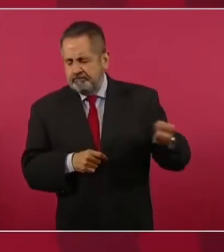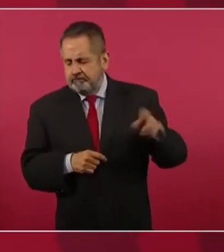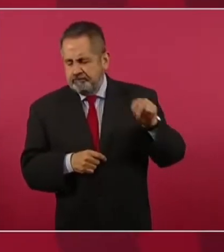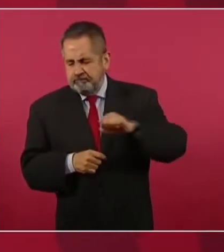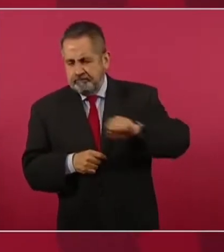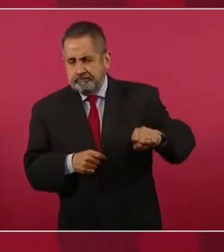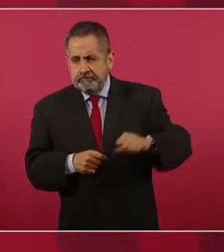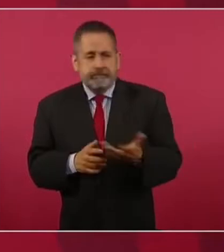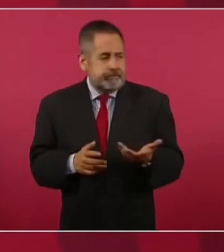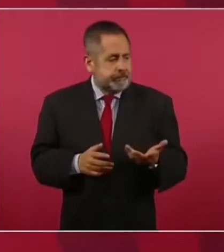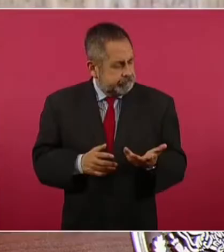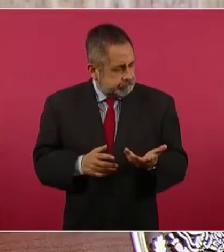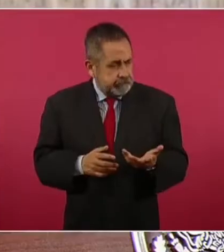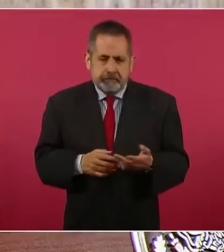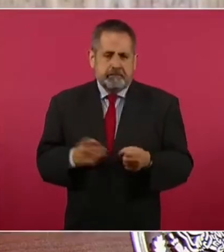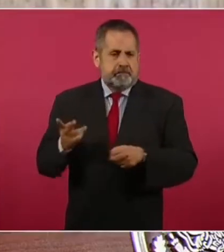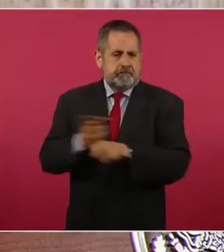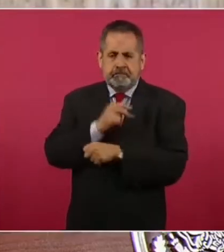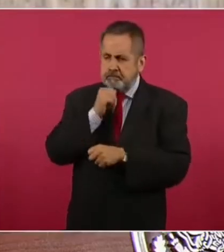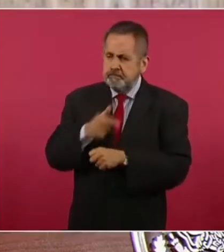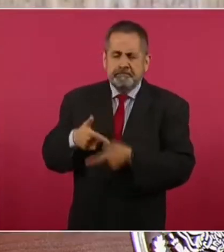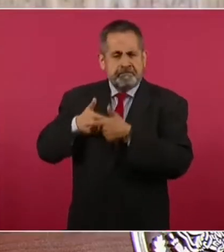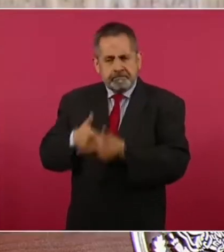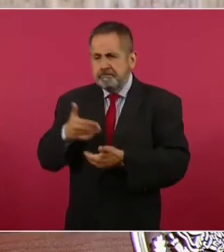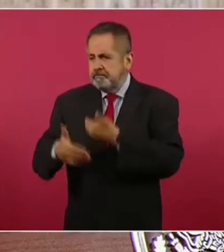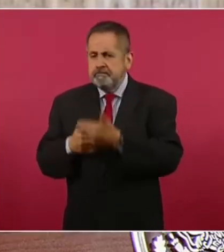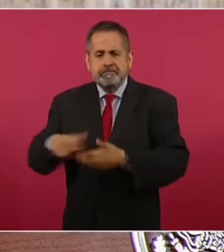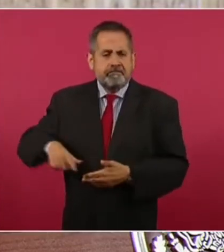no altera en nada la vida pública.